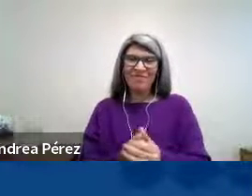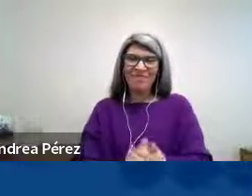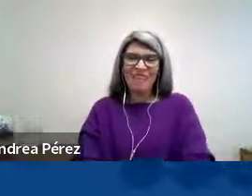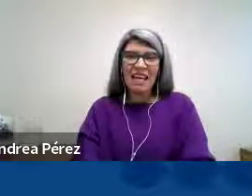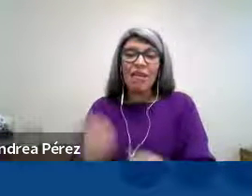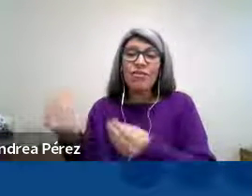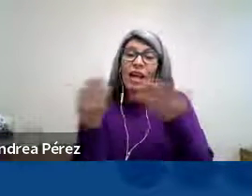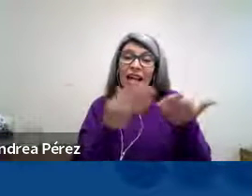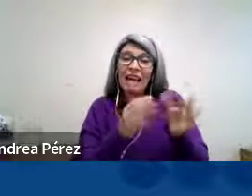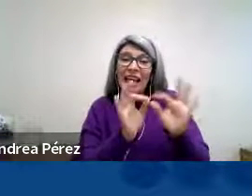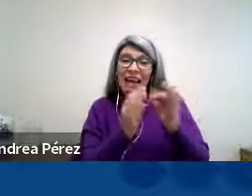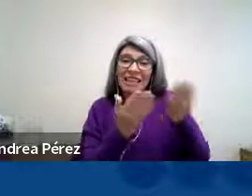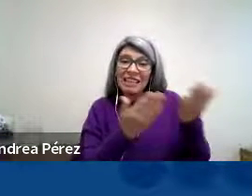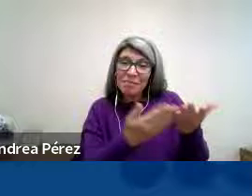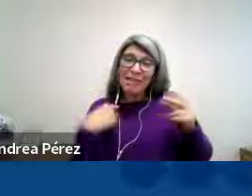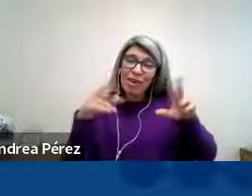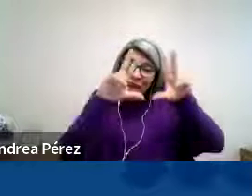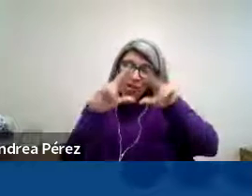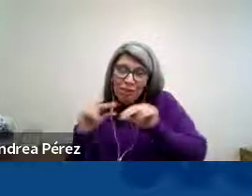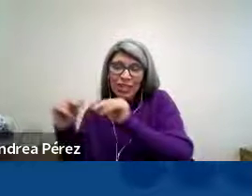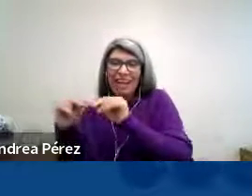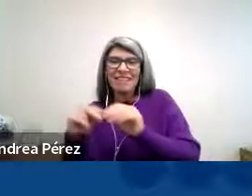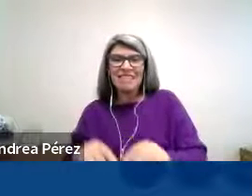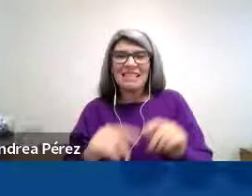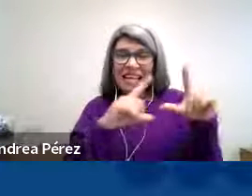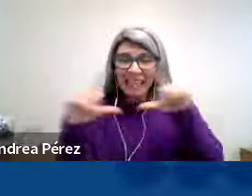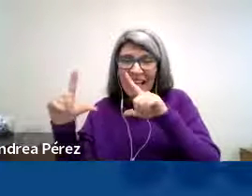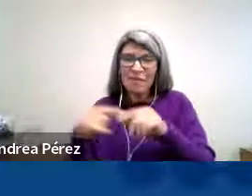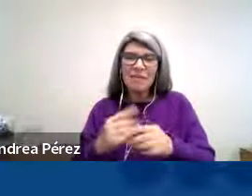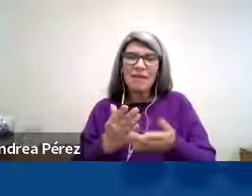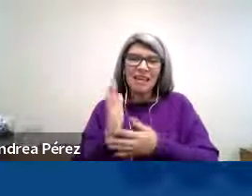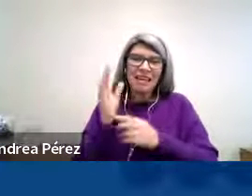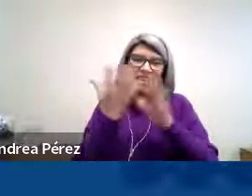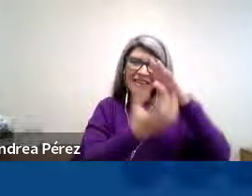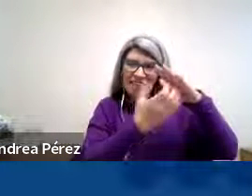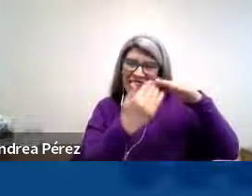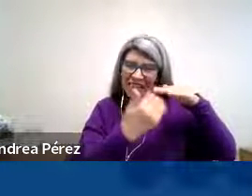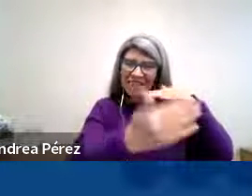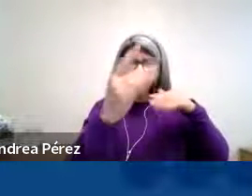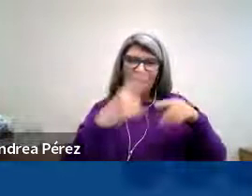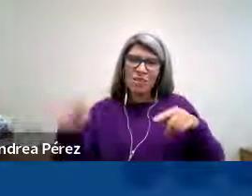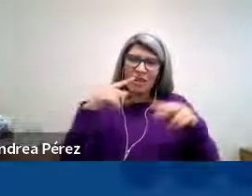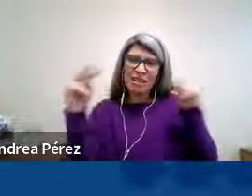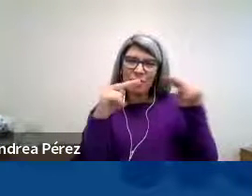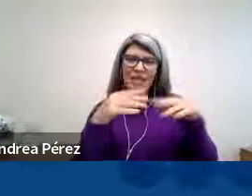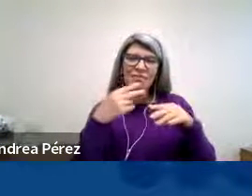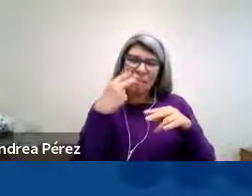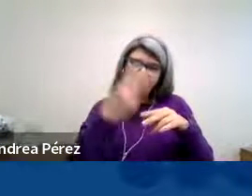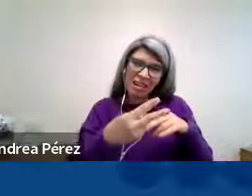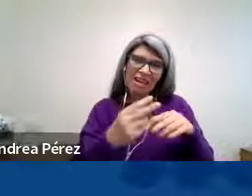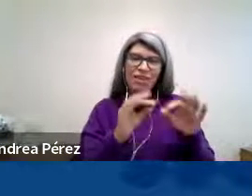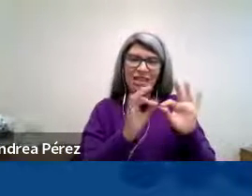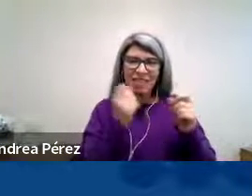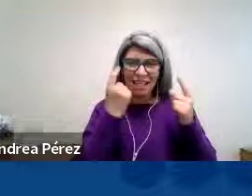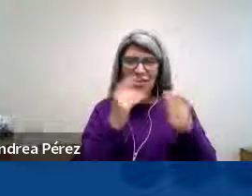¿sí? Voy a dejar al intérprete ahora, yo voy a salir de cámara para que quede bien la grabación y puedan después